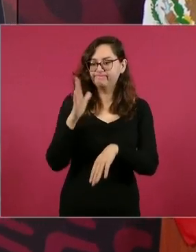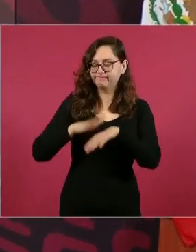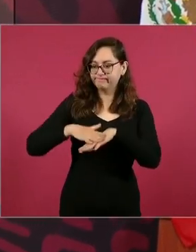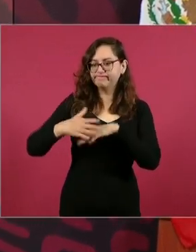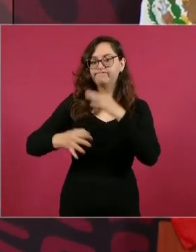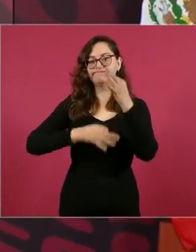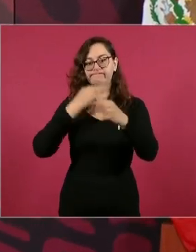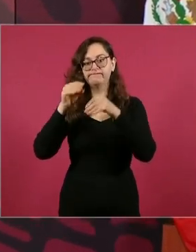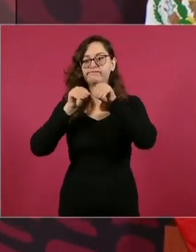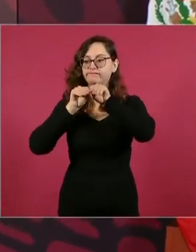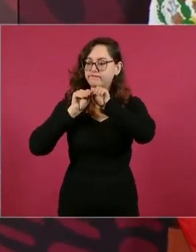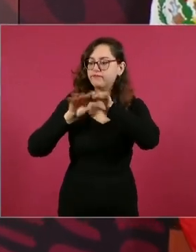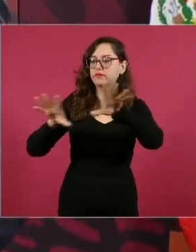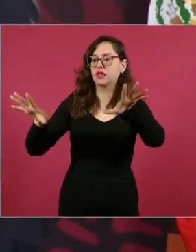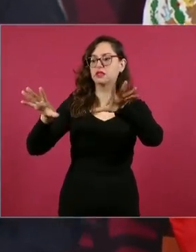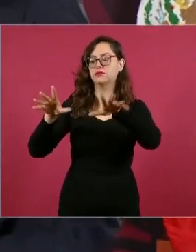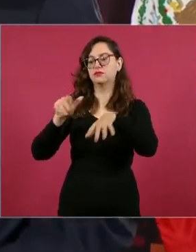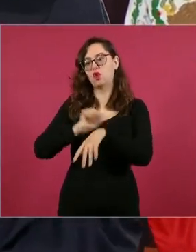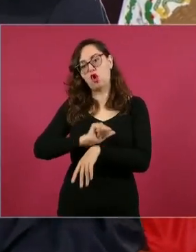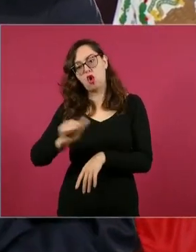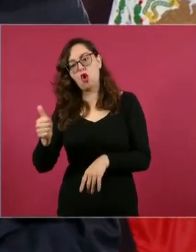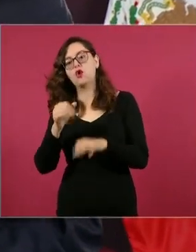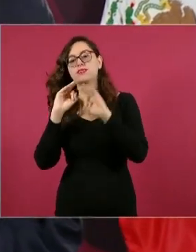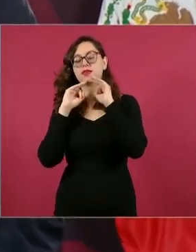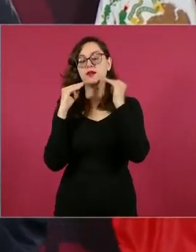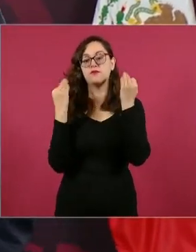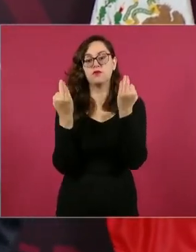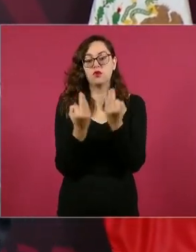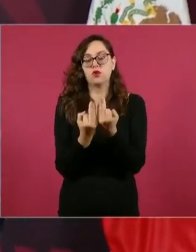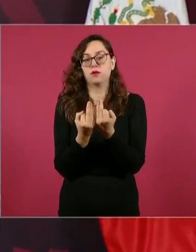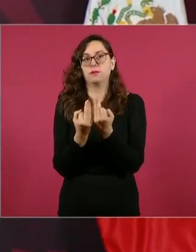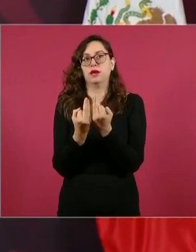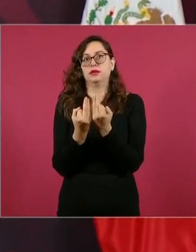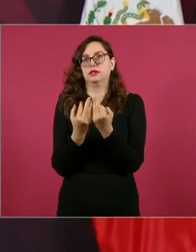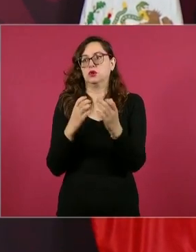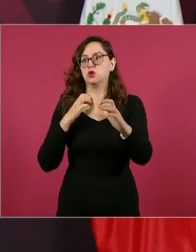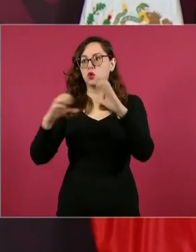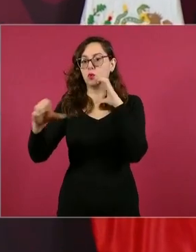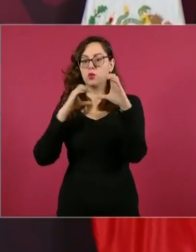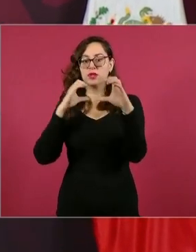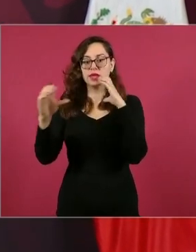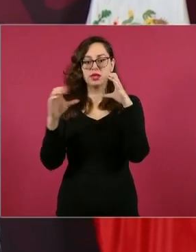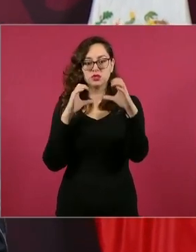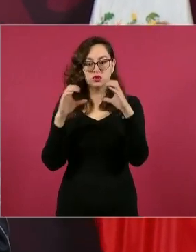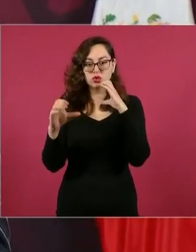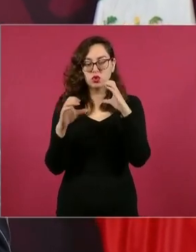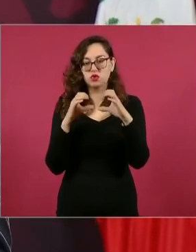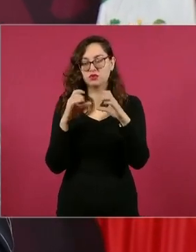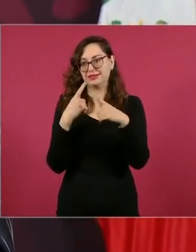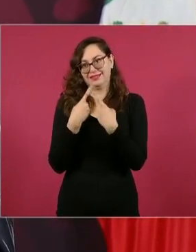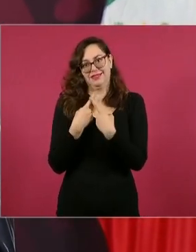umentos o mejor dicho mecanismos de comunicación